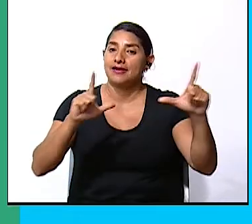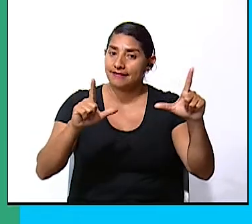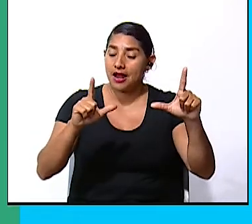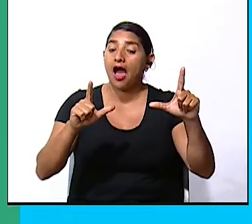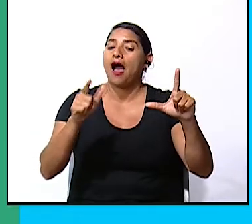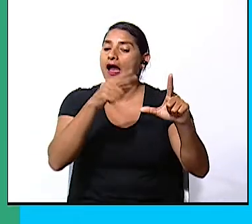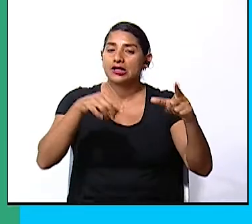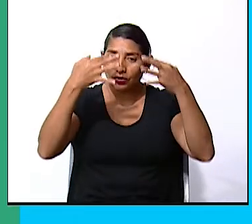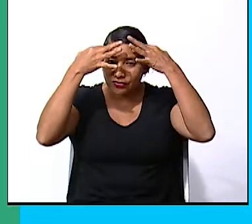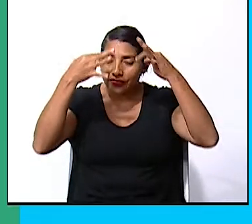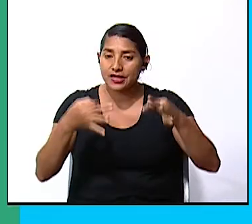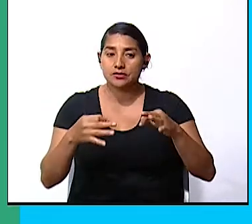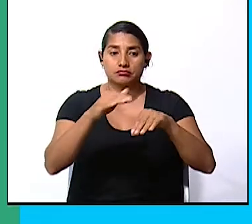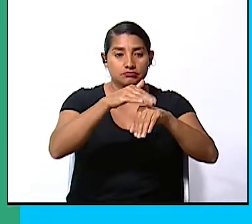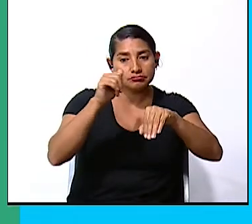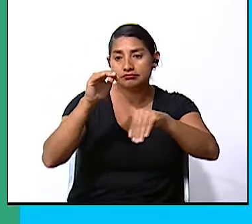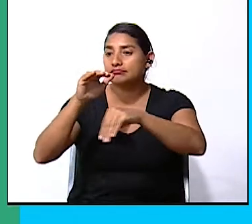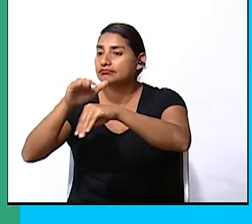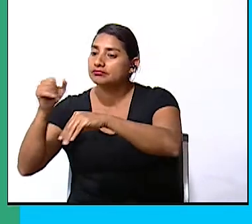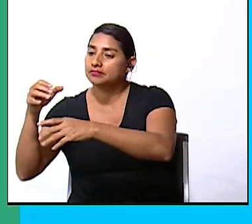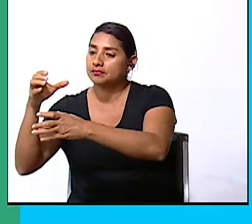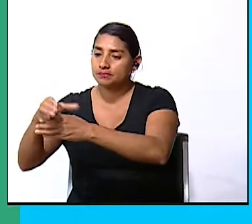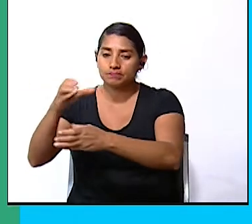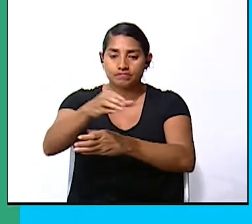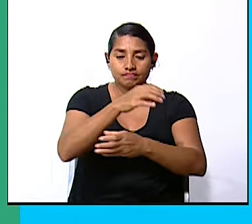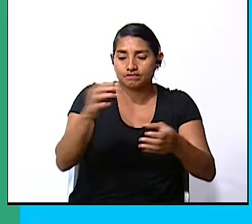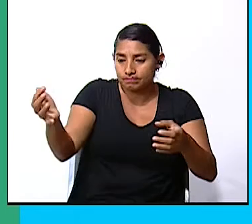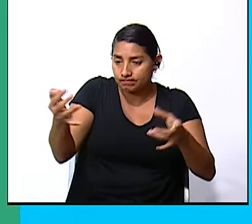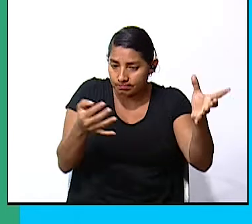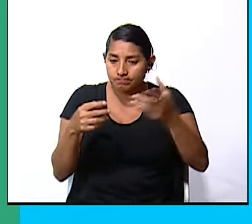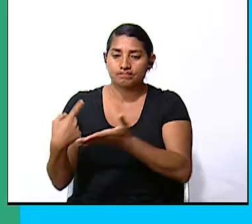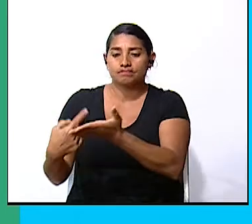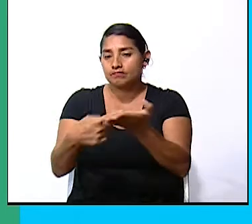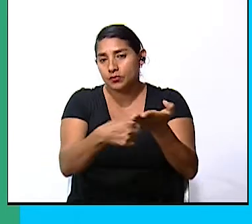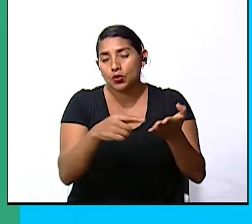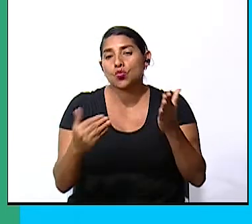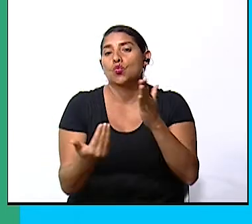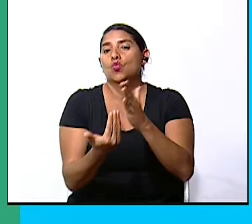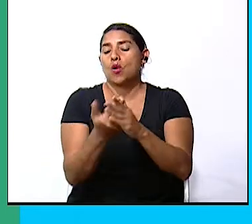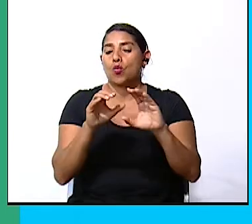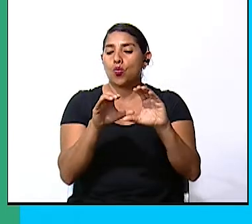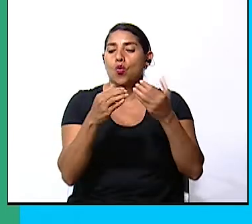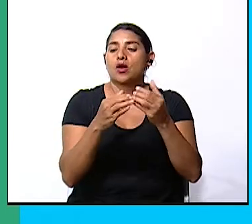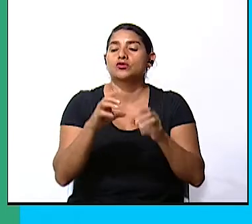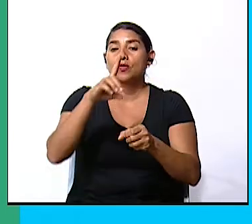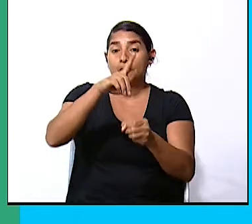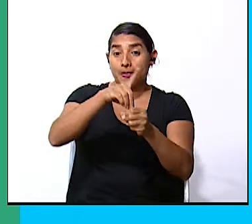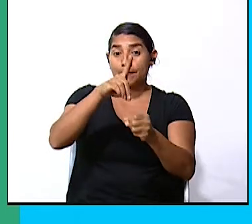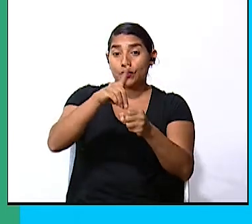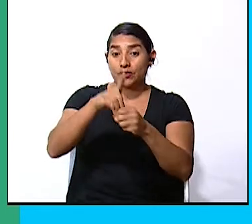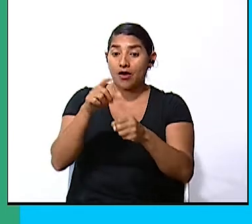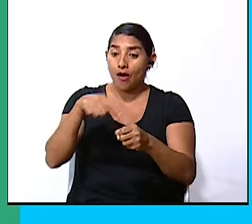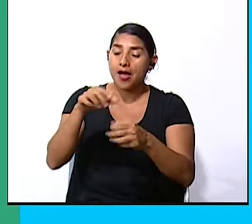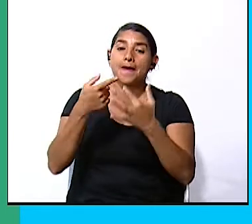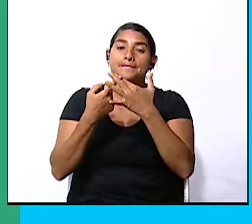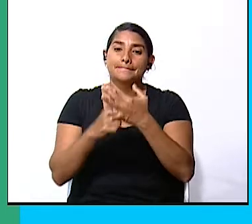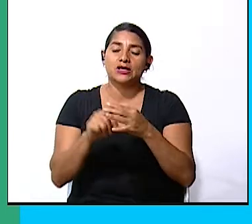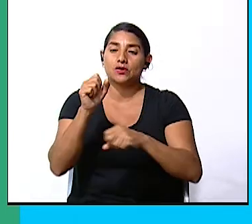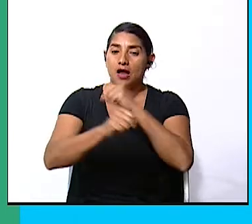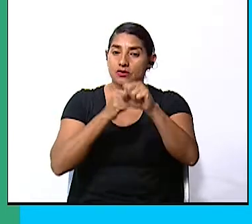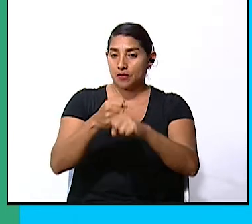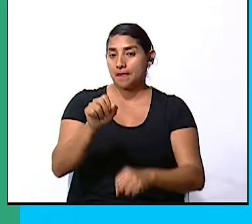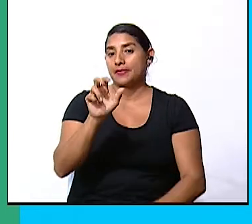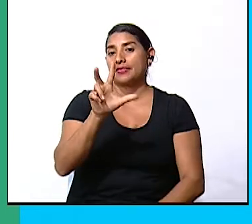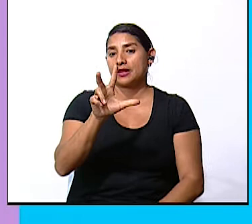quien decide convocar a los ayuntamientos con el objetivo de configurar un Congreso de Diputados, el cual se instaló el 3 de